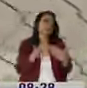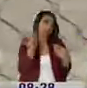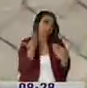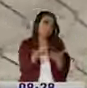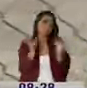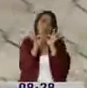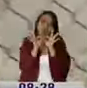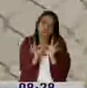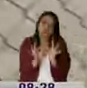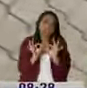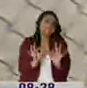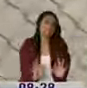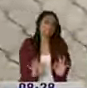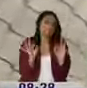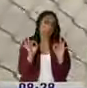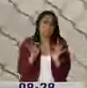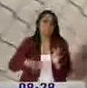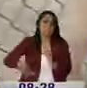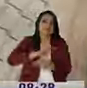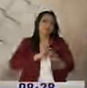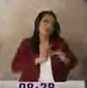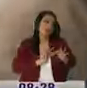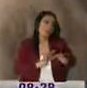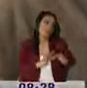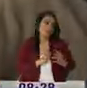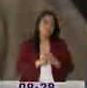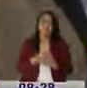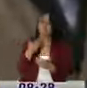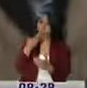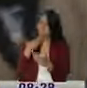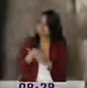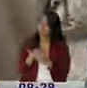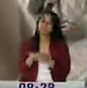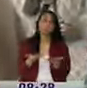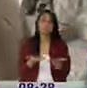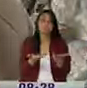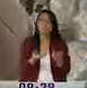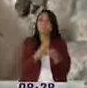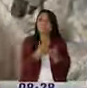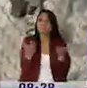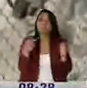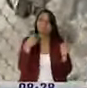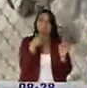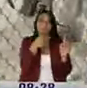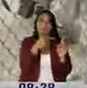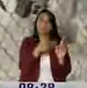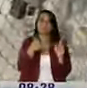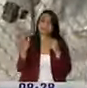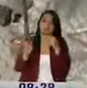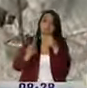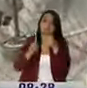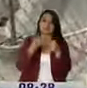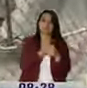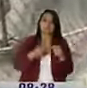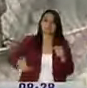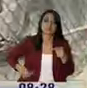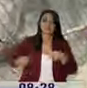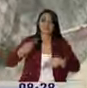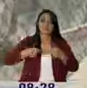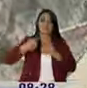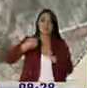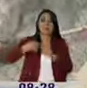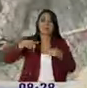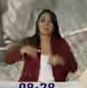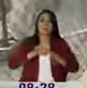componer la imagen de la parroquia Calderón. Perfecto, muchísimas gracias. Ahí lo teníamos. Él es presidente de los comerciantes de aquí del